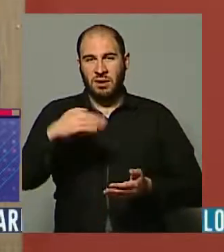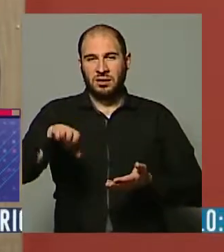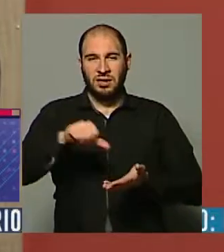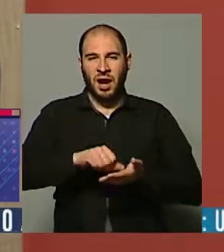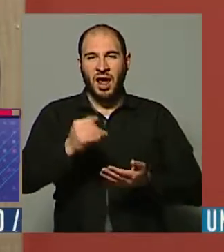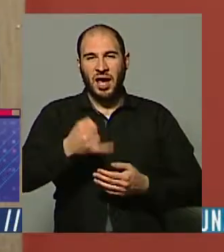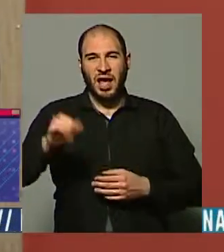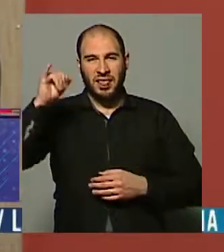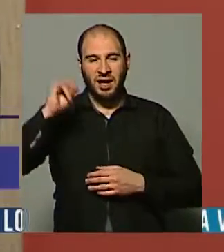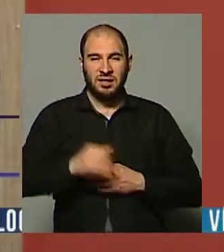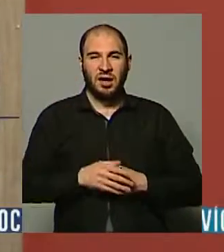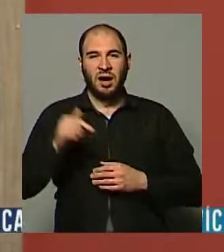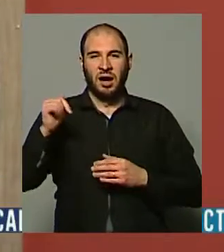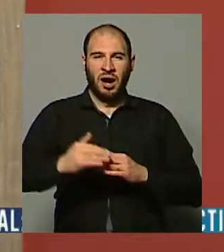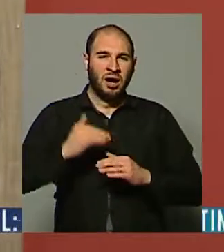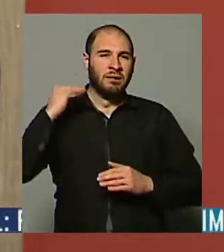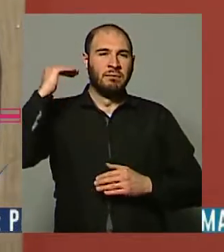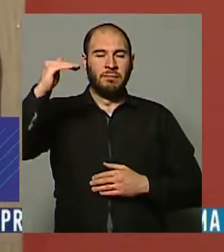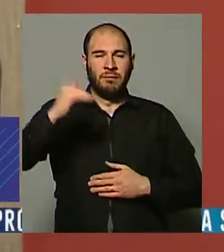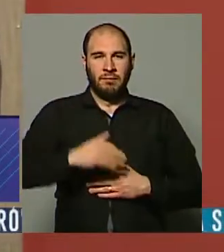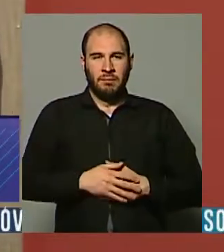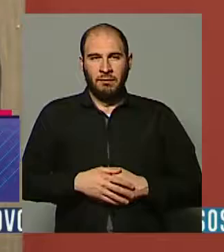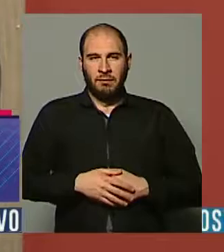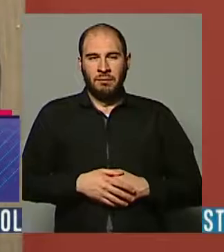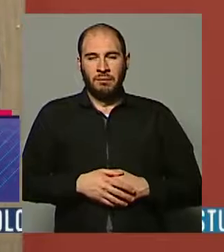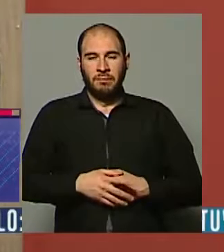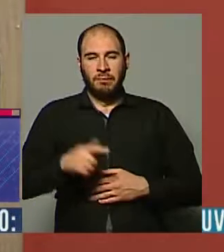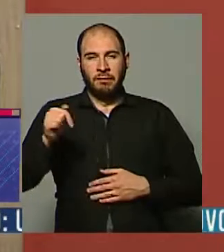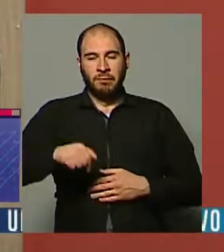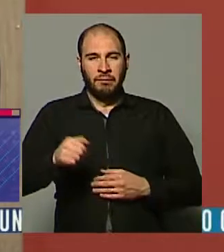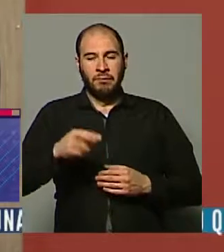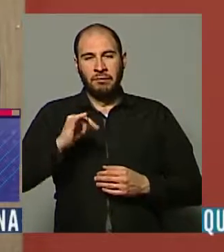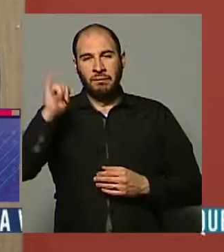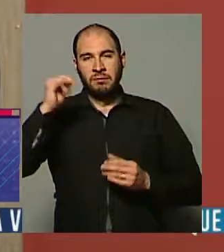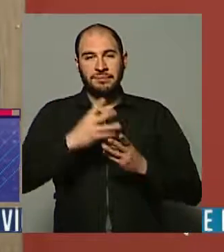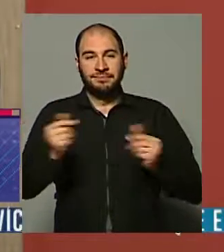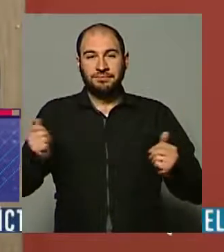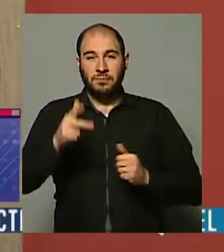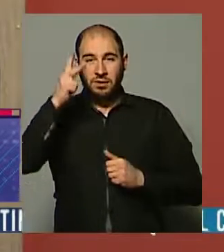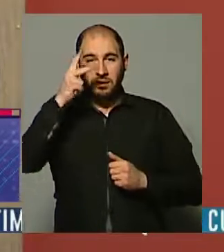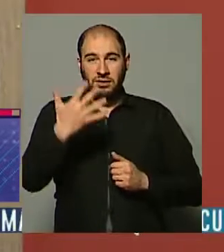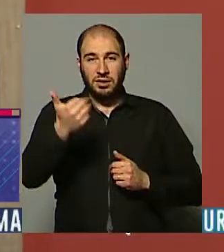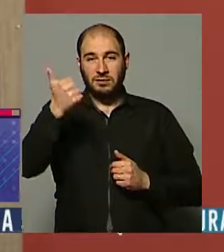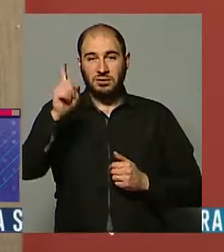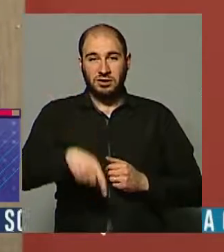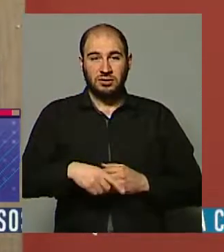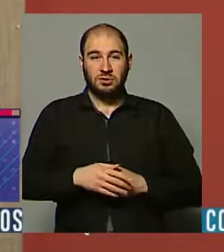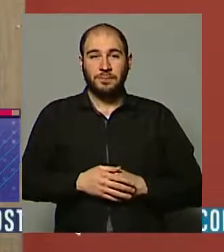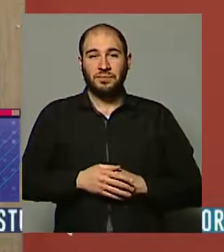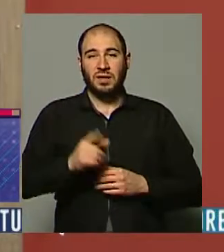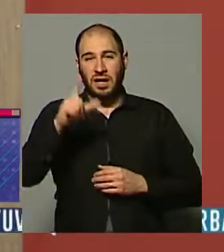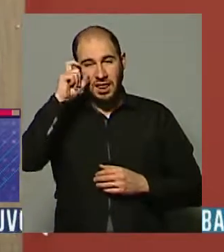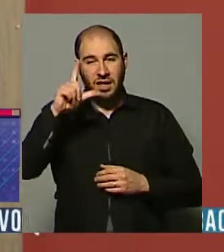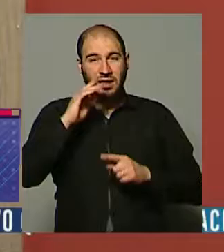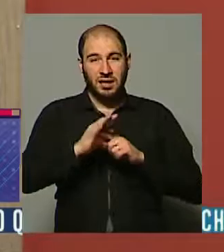que las tasas de interés estén lo suficientemente altas. Hoy cerró la tasa de interés en el 86%, la tasa de las